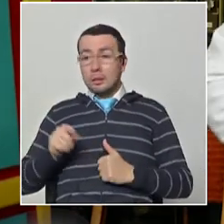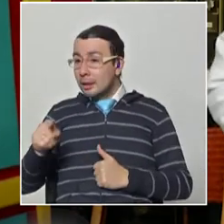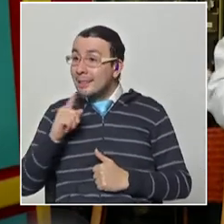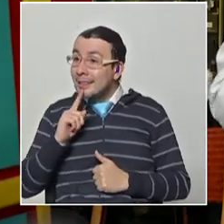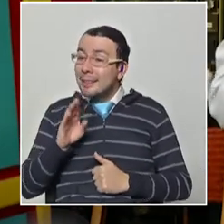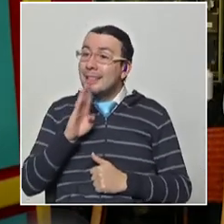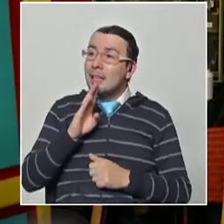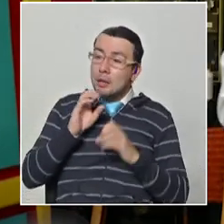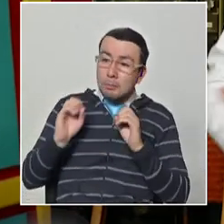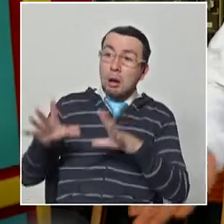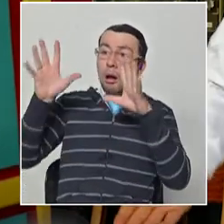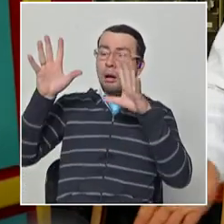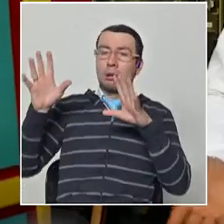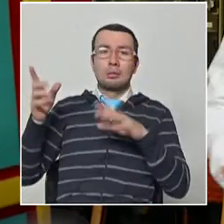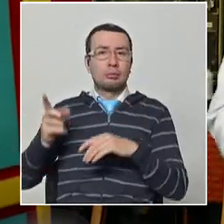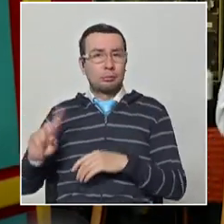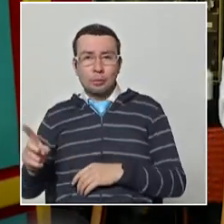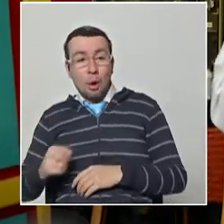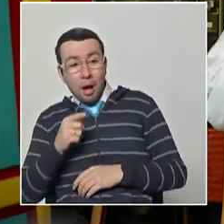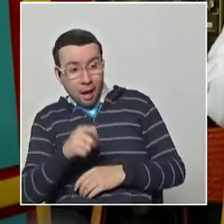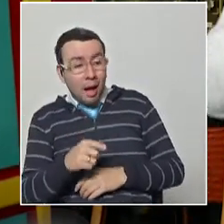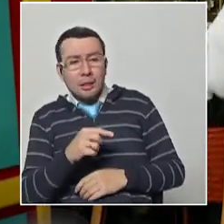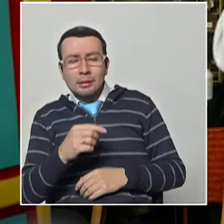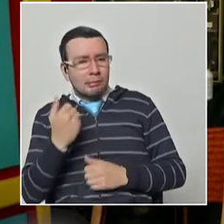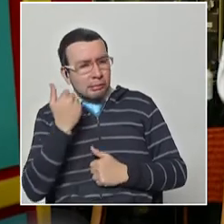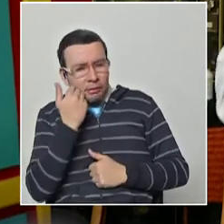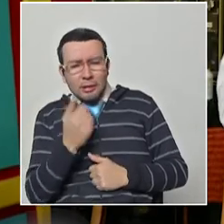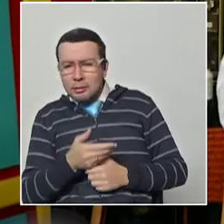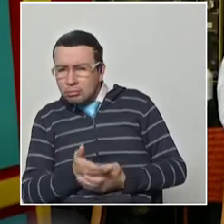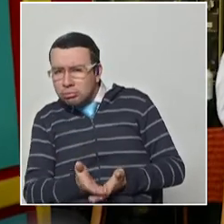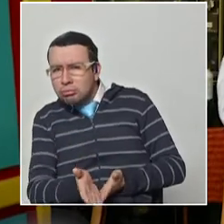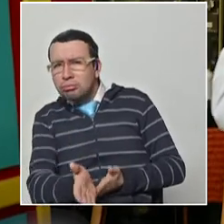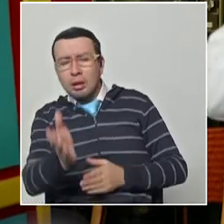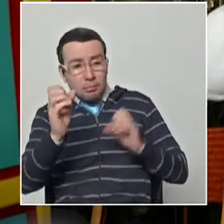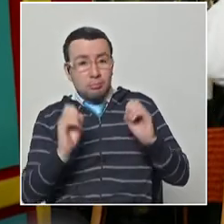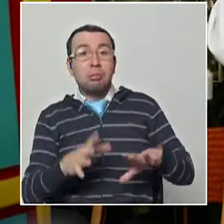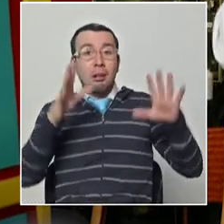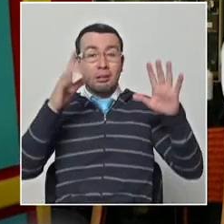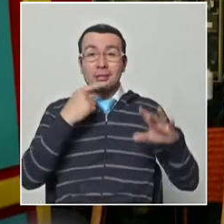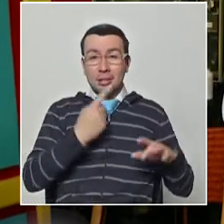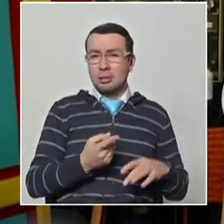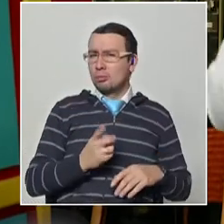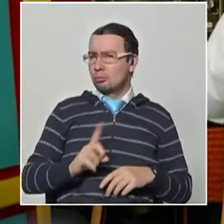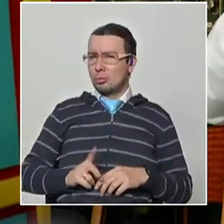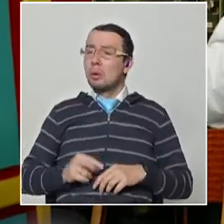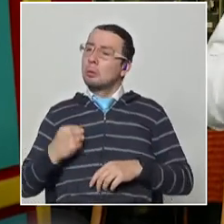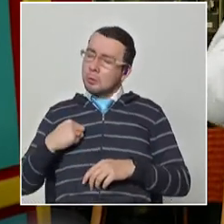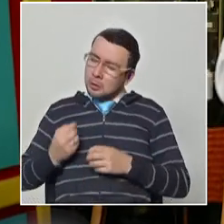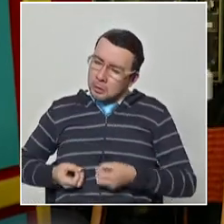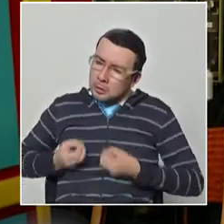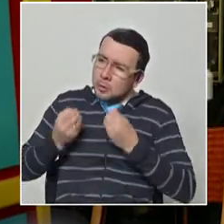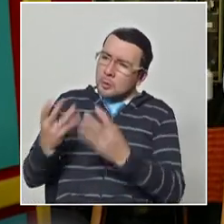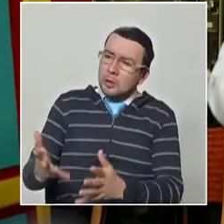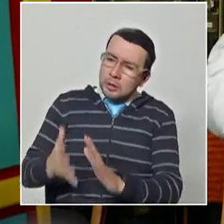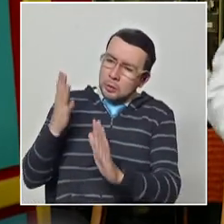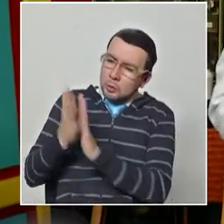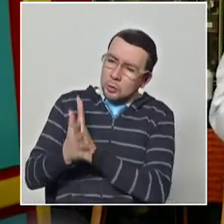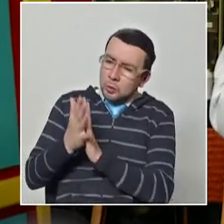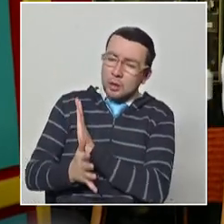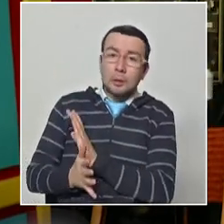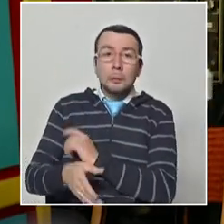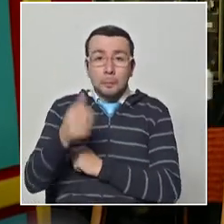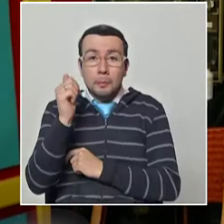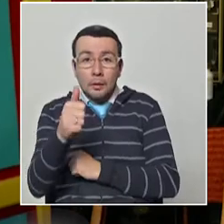porque tampoco se puede hablar del que no se ha curado esto al final uno como terapeuta le da toda la información y ustedes